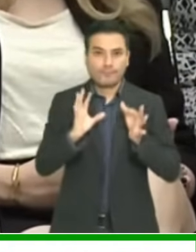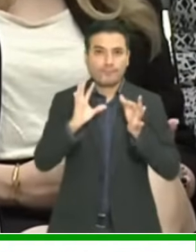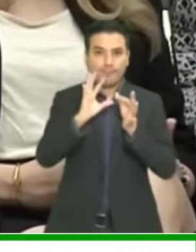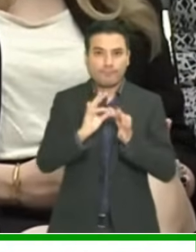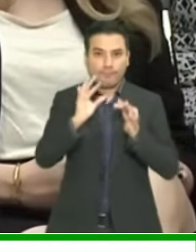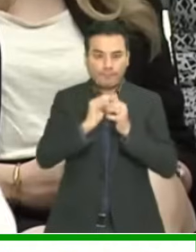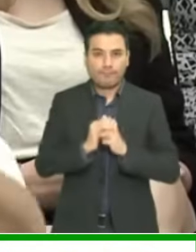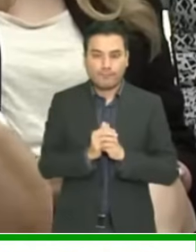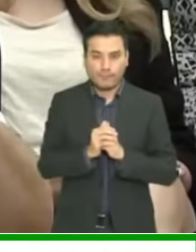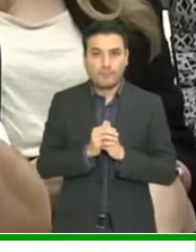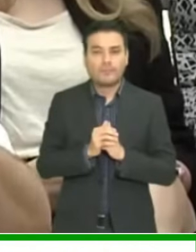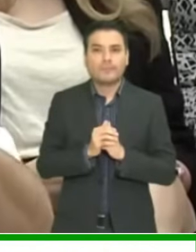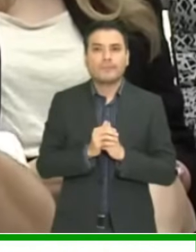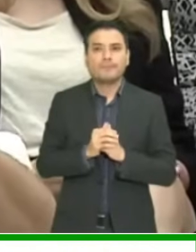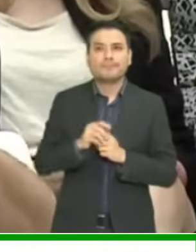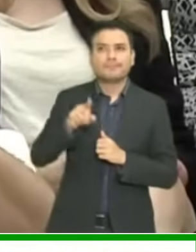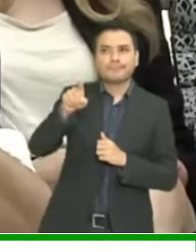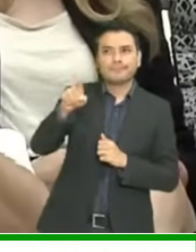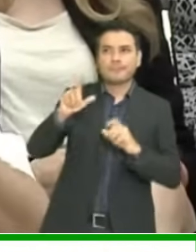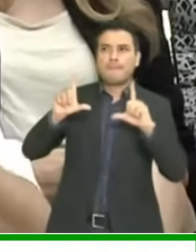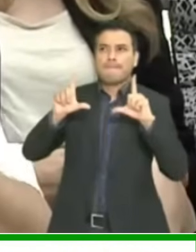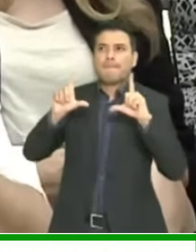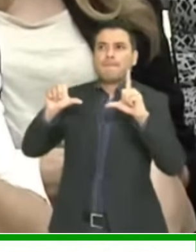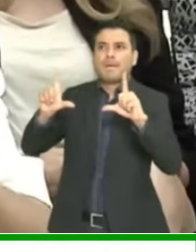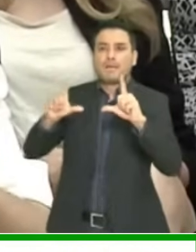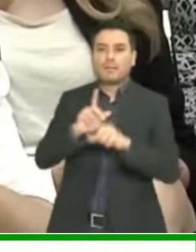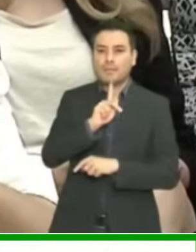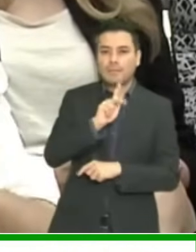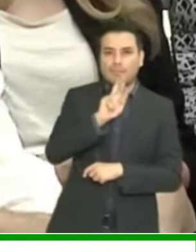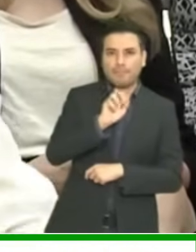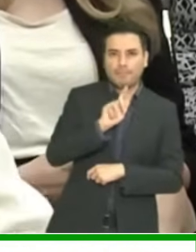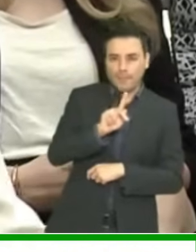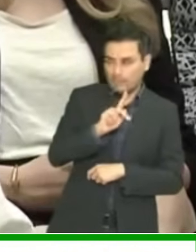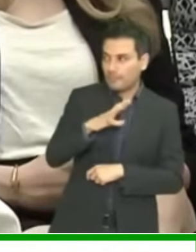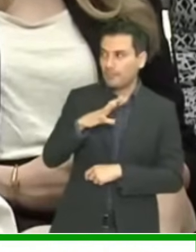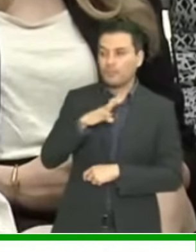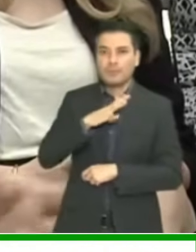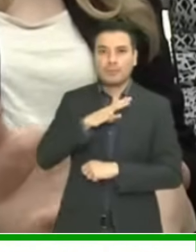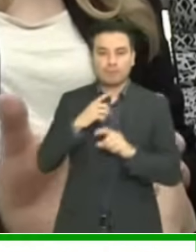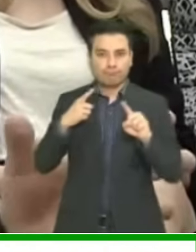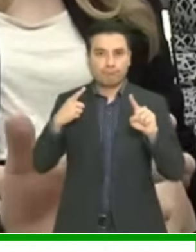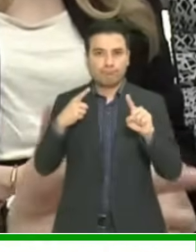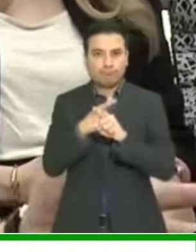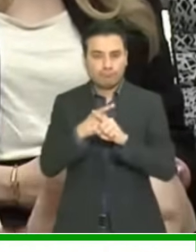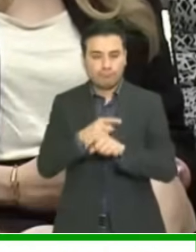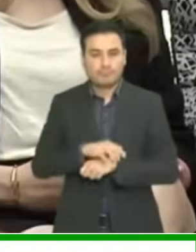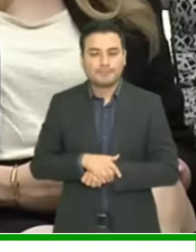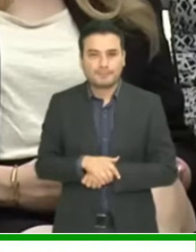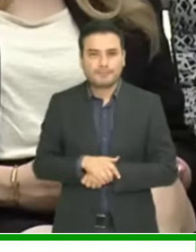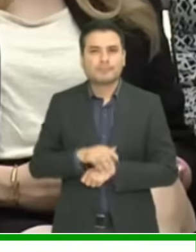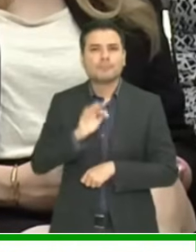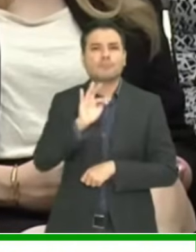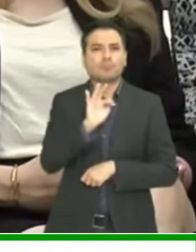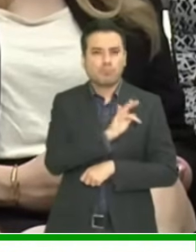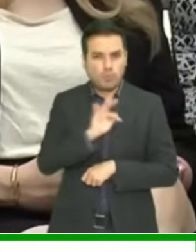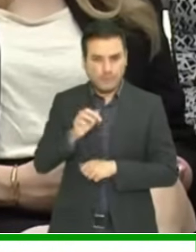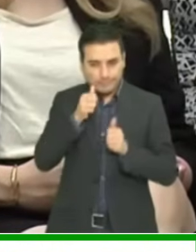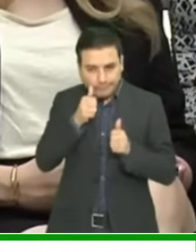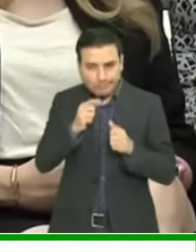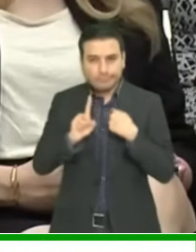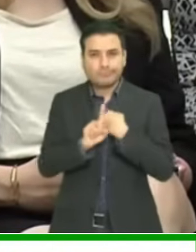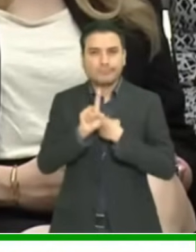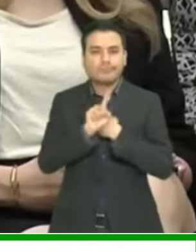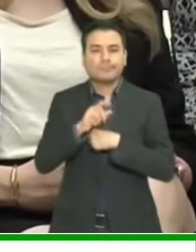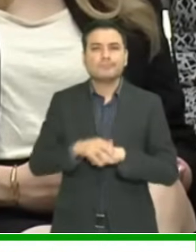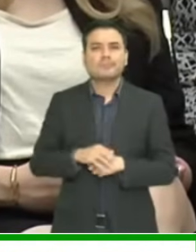detectado entre las sábanas y lo que reporta el PREP. Y me parece que este es el momento para atender eso. ¿Tengo elementos